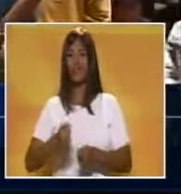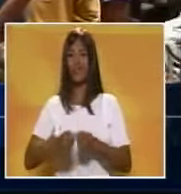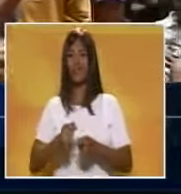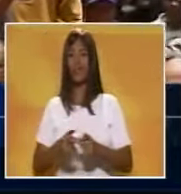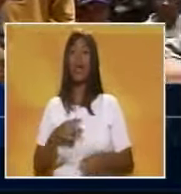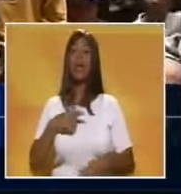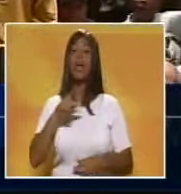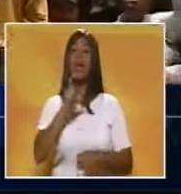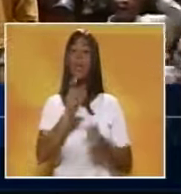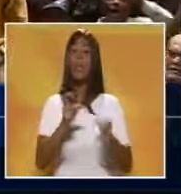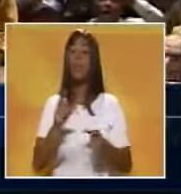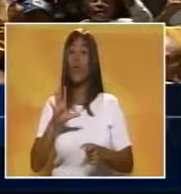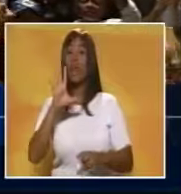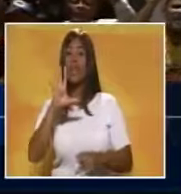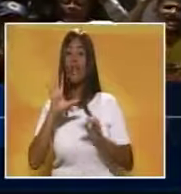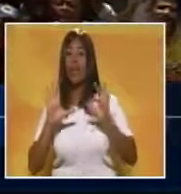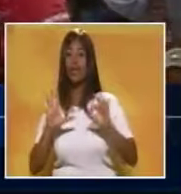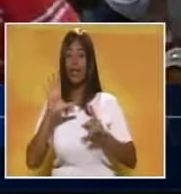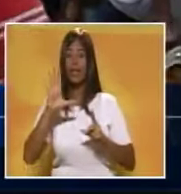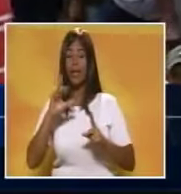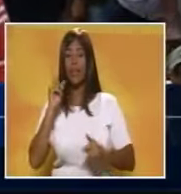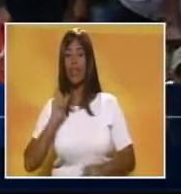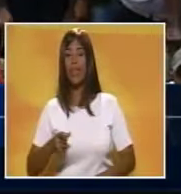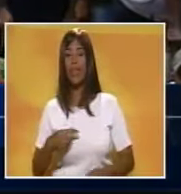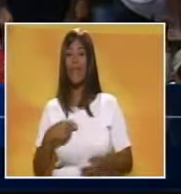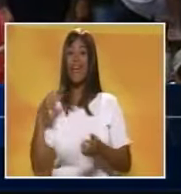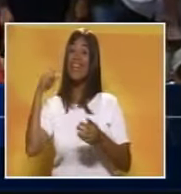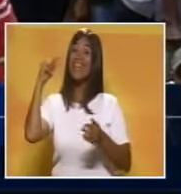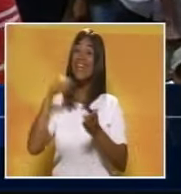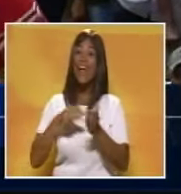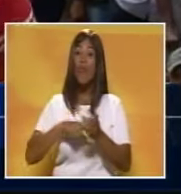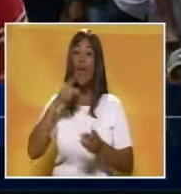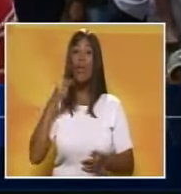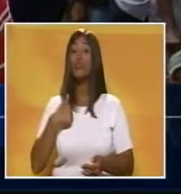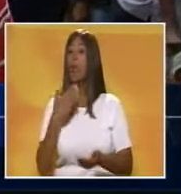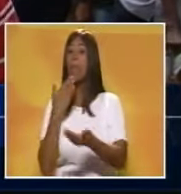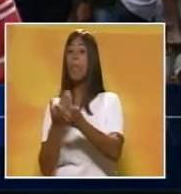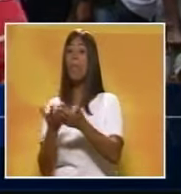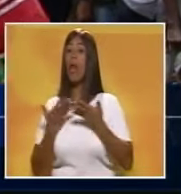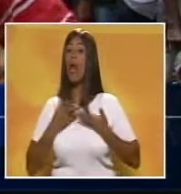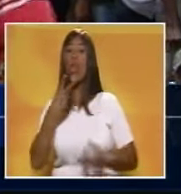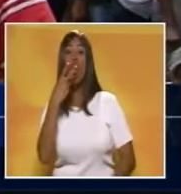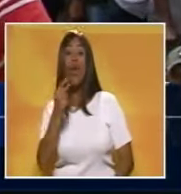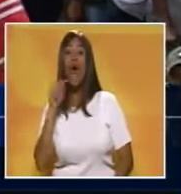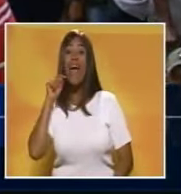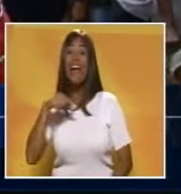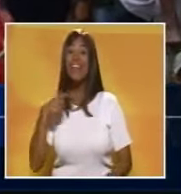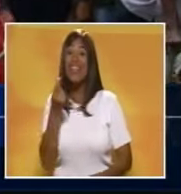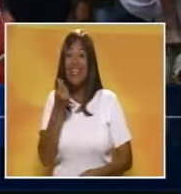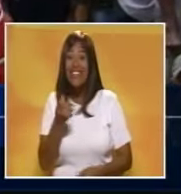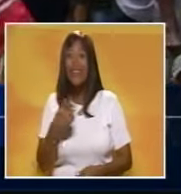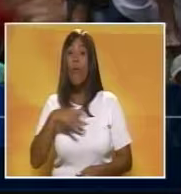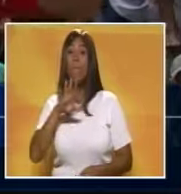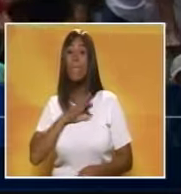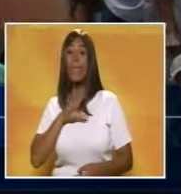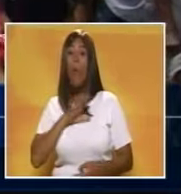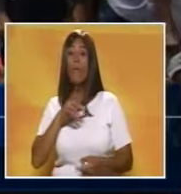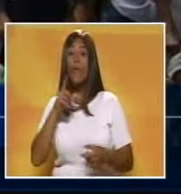a 586 personas. Esta es una deuda que no lo estamos pidiendo. Estos son unos reales que les contó el